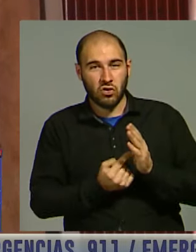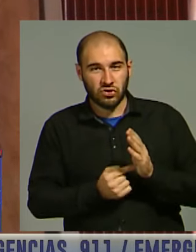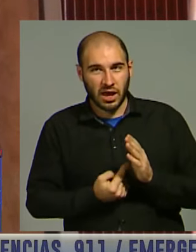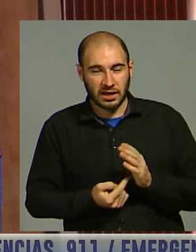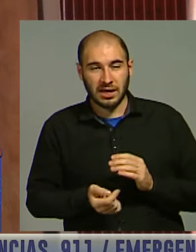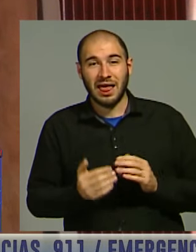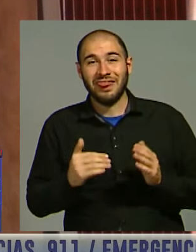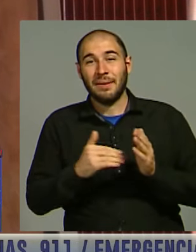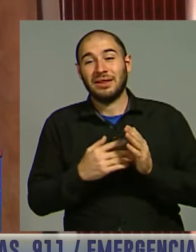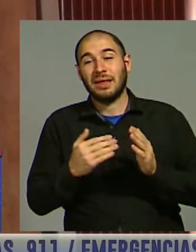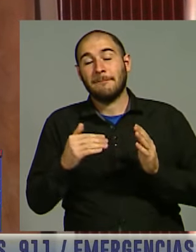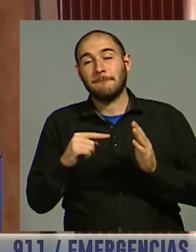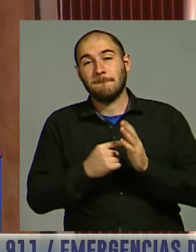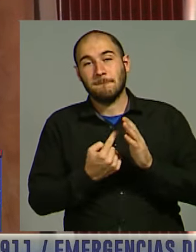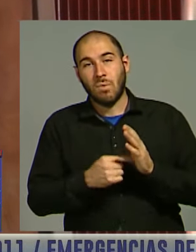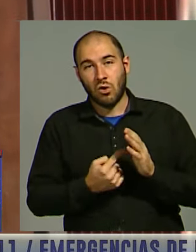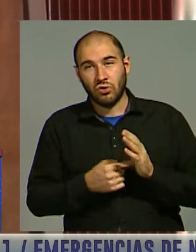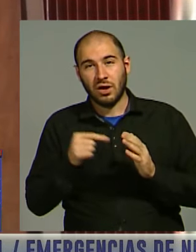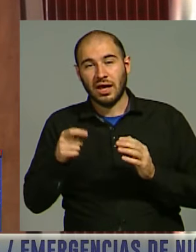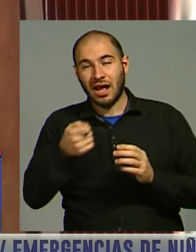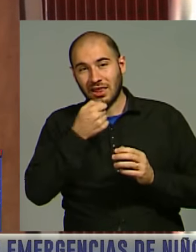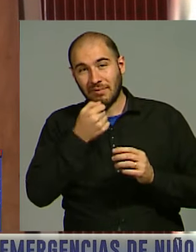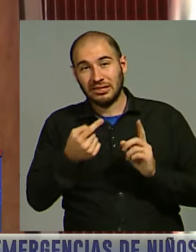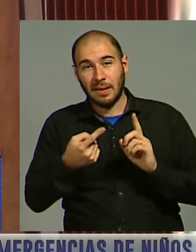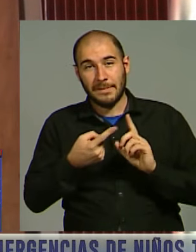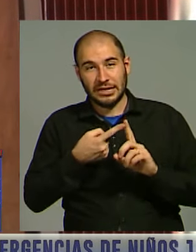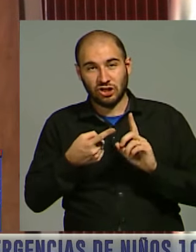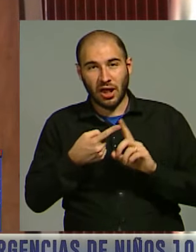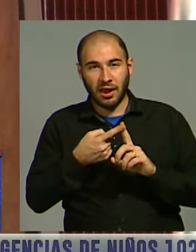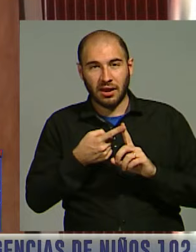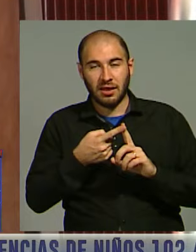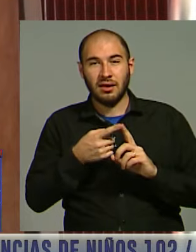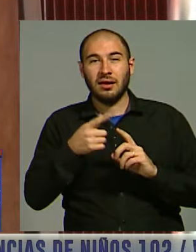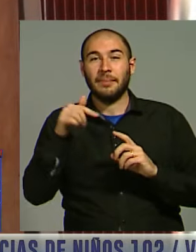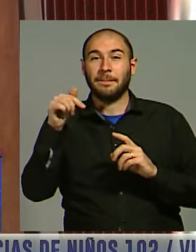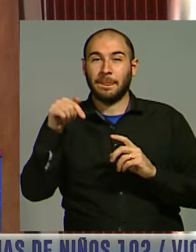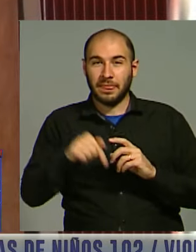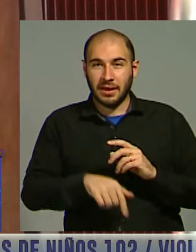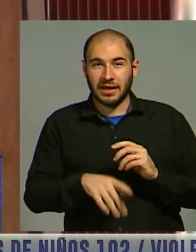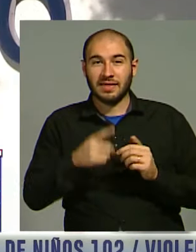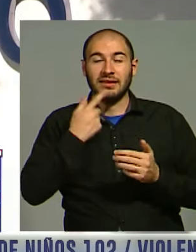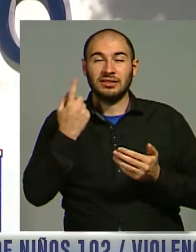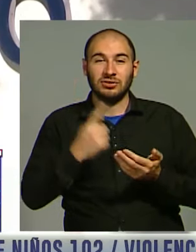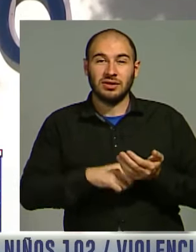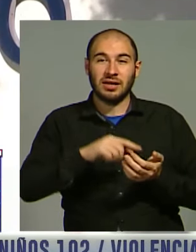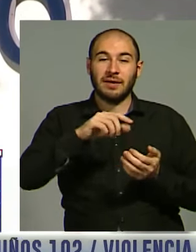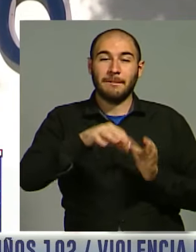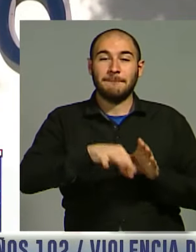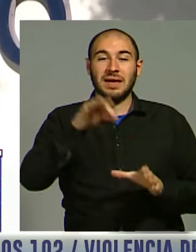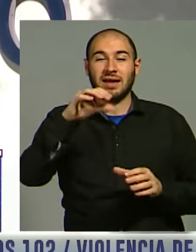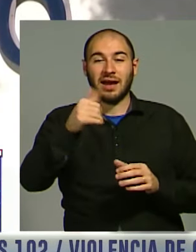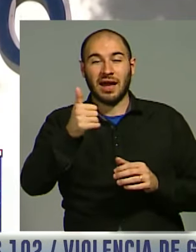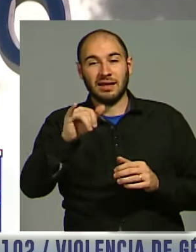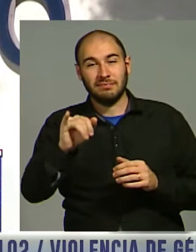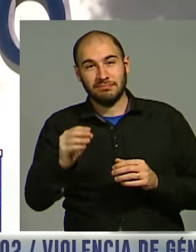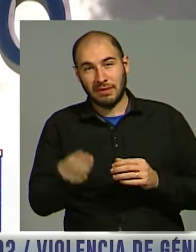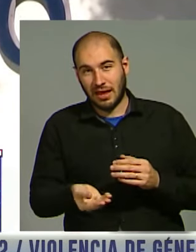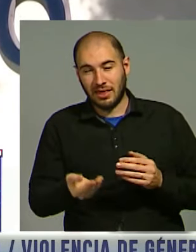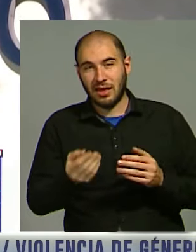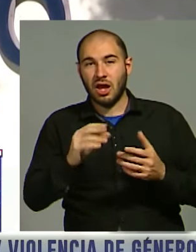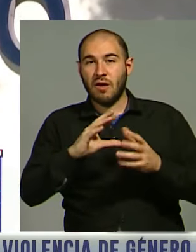De acuerdo a ese puntaje ellos van a una entrevista personal y ahí es cuando se define si se gana o no la beca, ¿sí? Ahora, hay